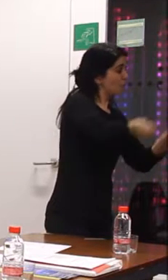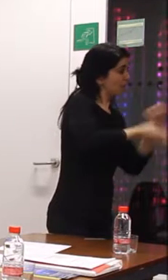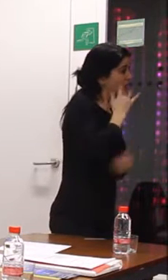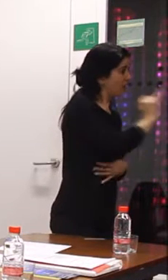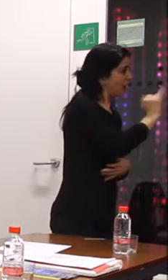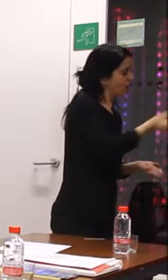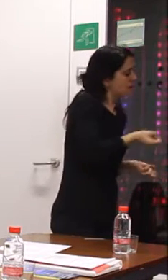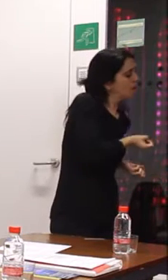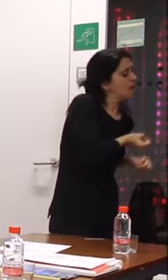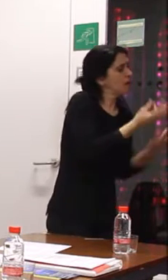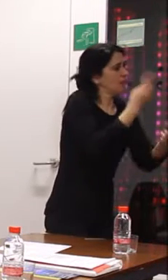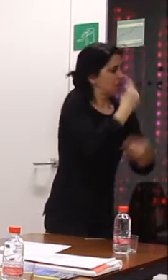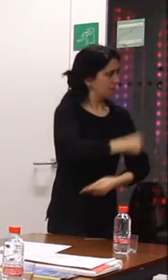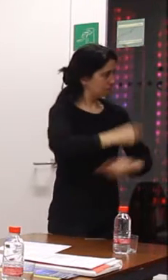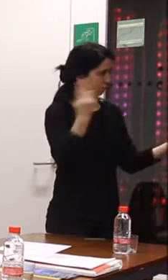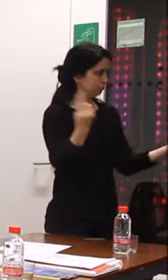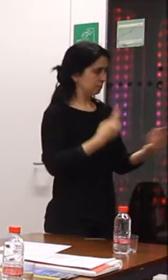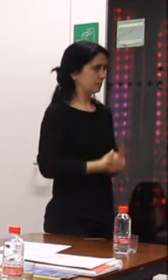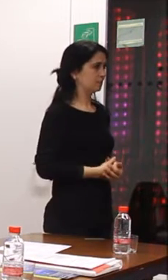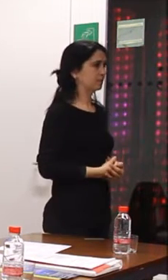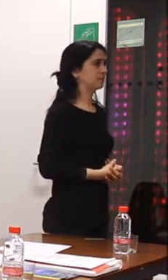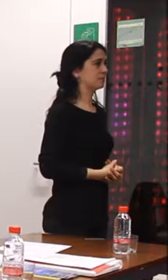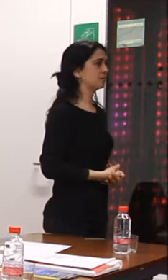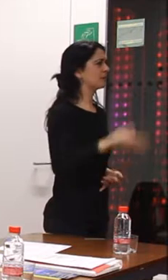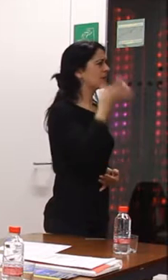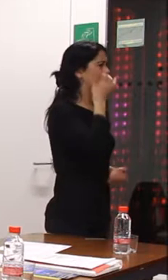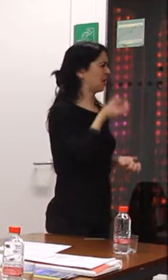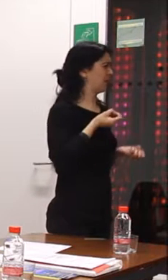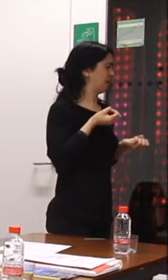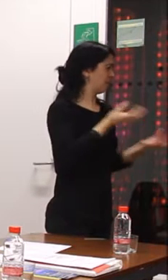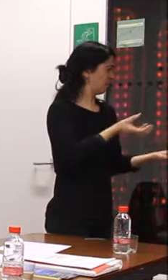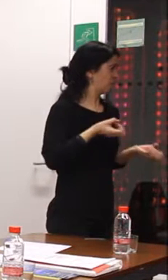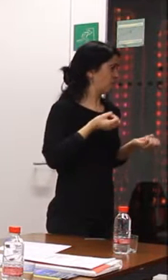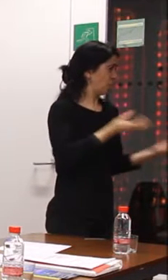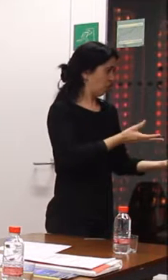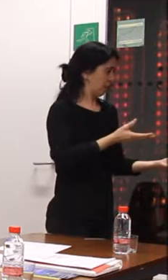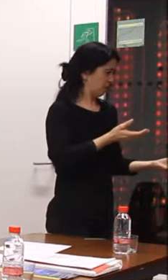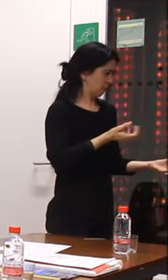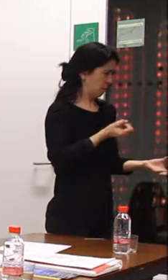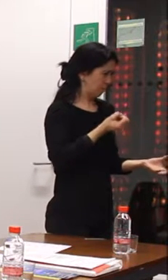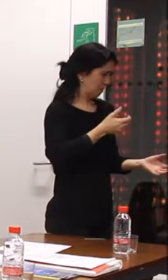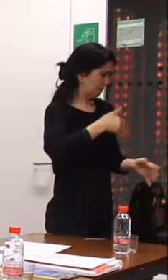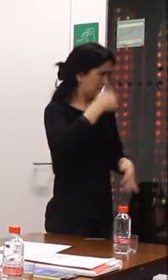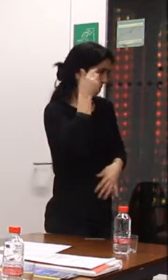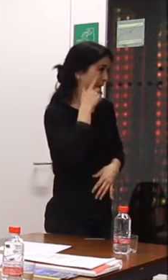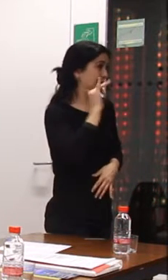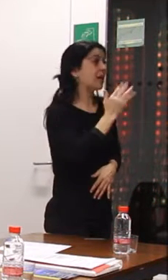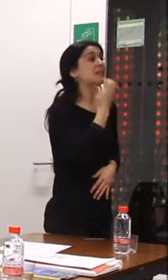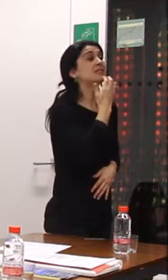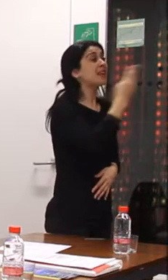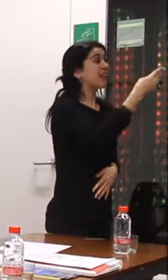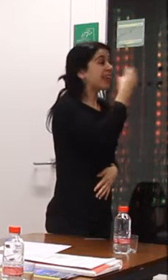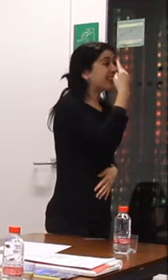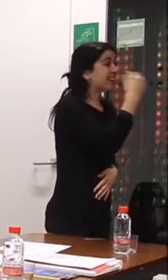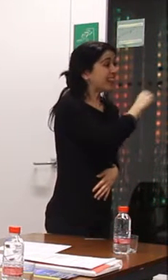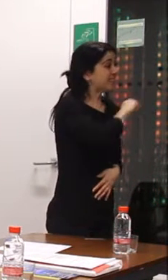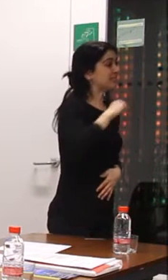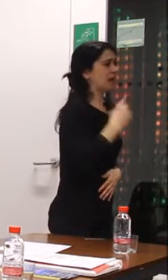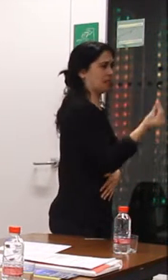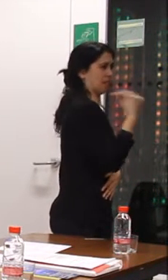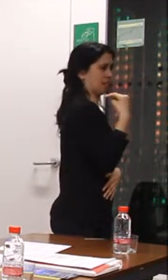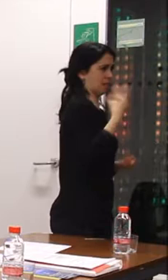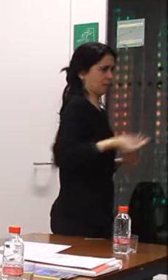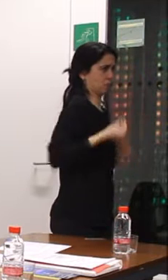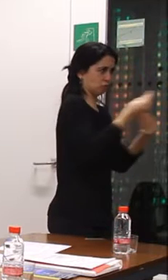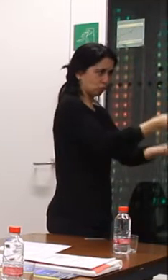Ya os digo que tenía más información que os voy a poder trasladar a aquellas personas que os interese, sobre